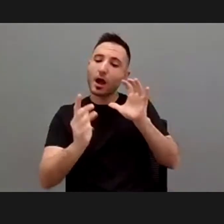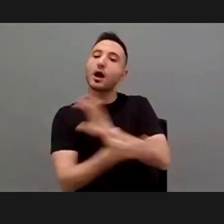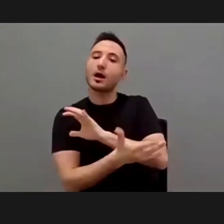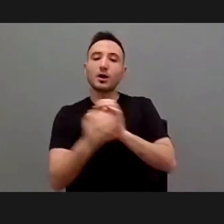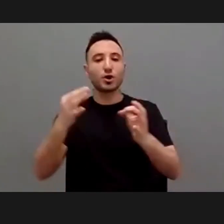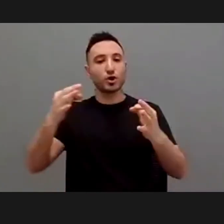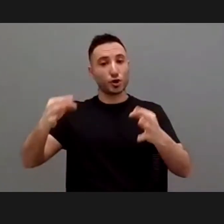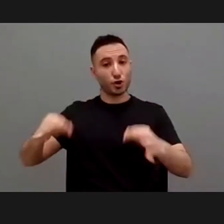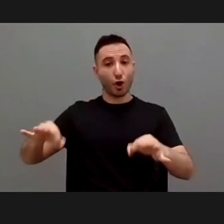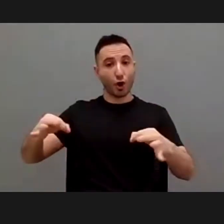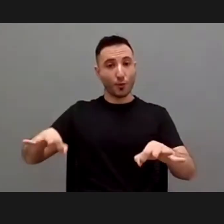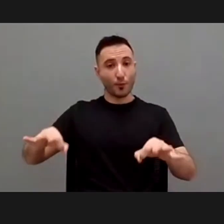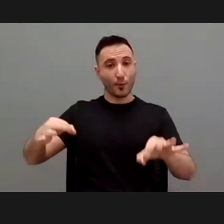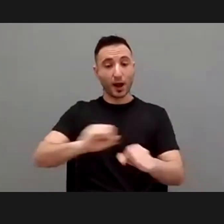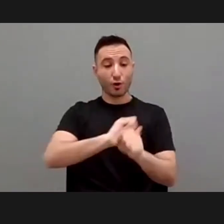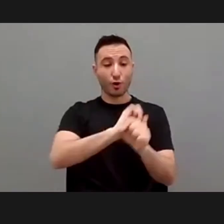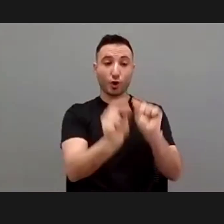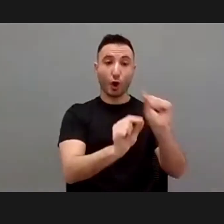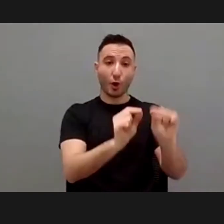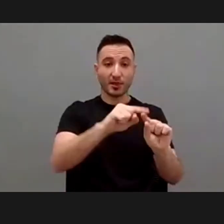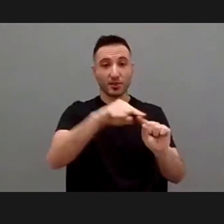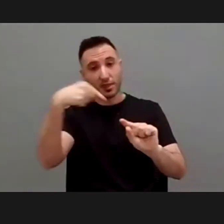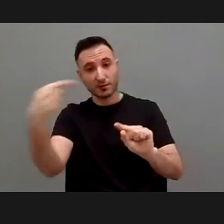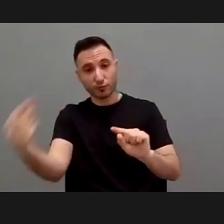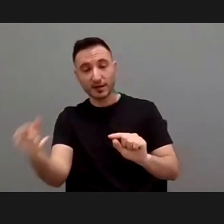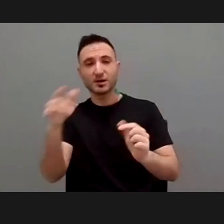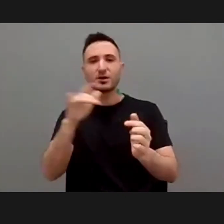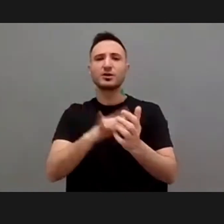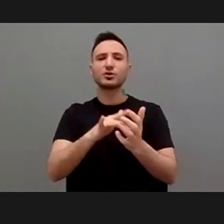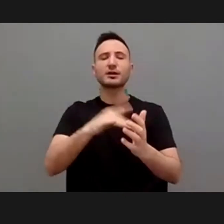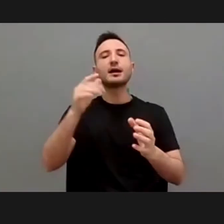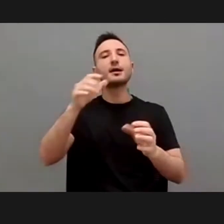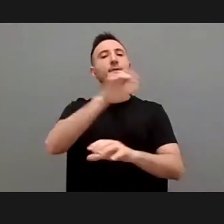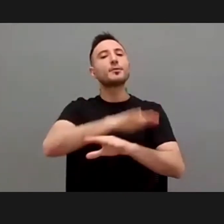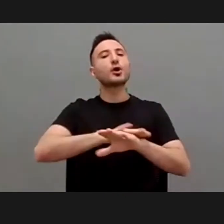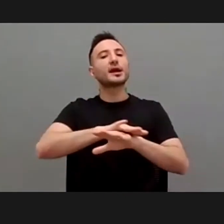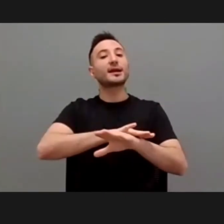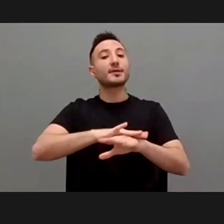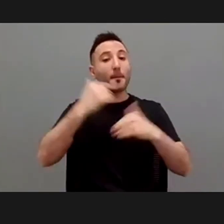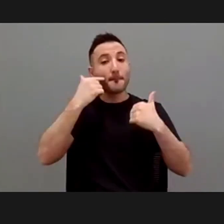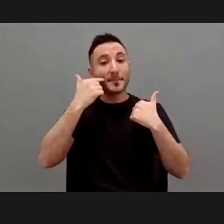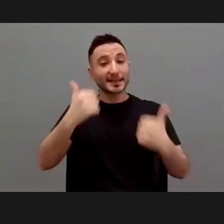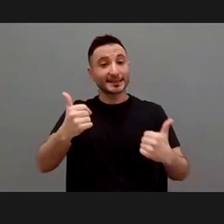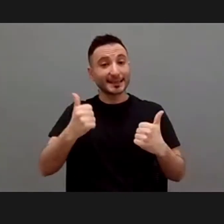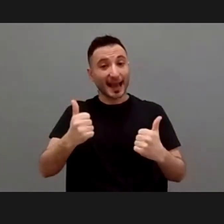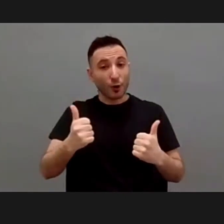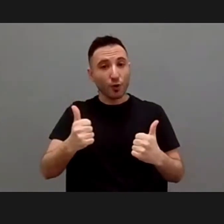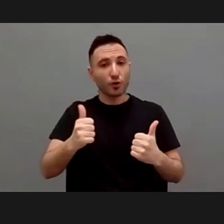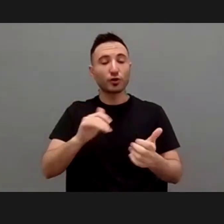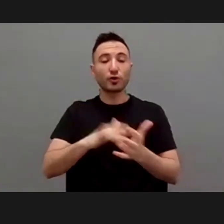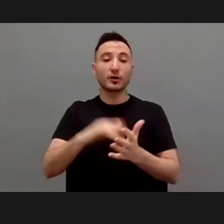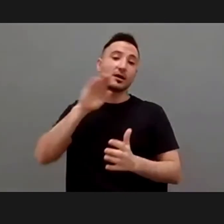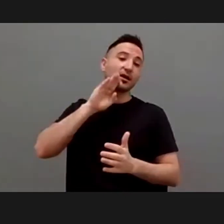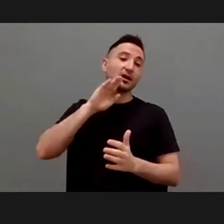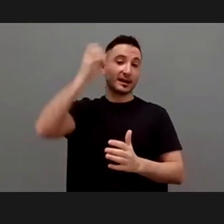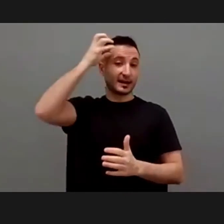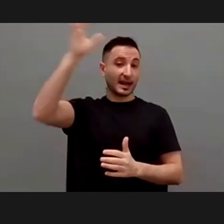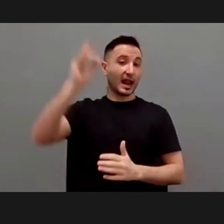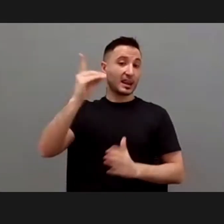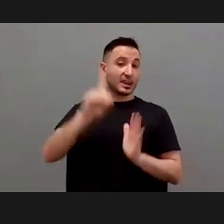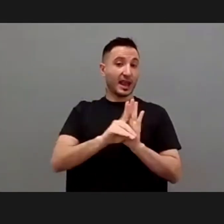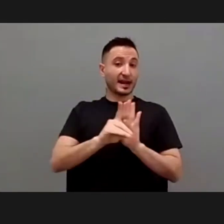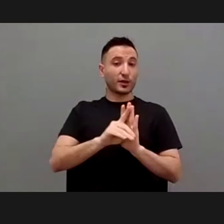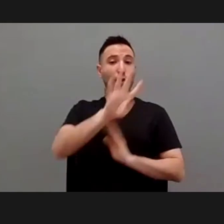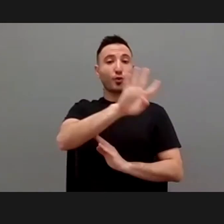post-coronavirus, acogiéndose a las recomendaciones de los organismos sanitarios, especialmente tras el Real Decreto 463